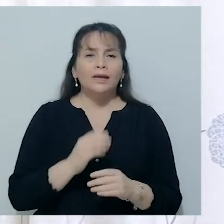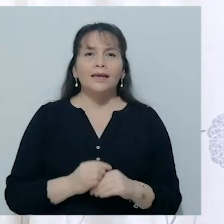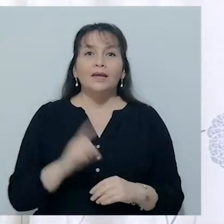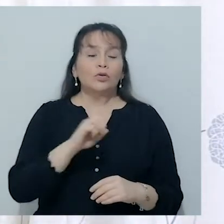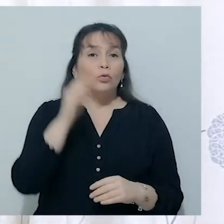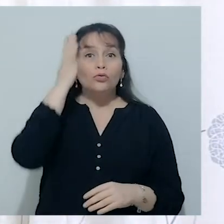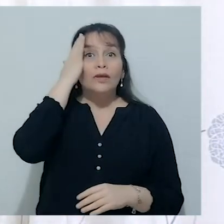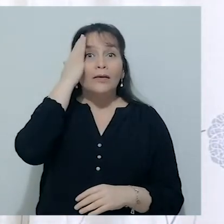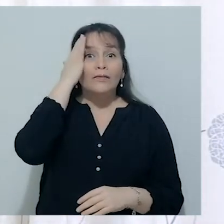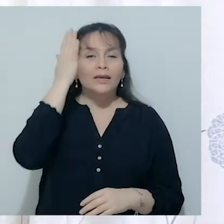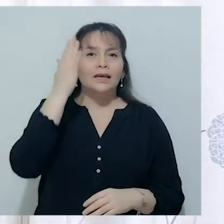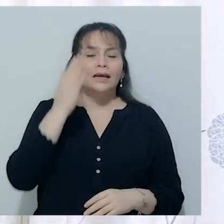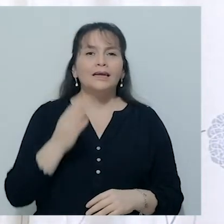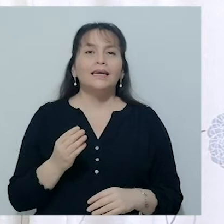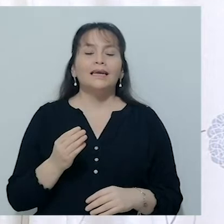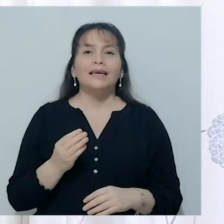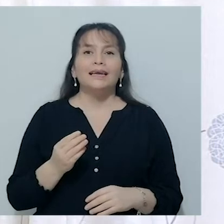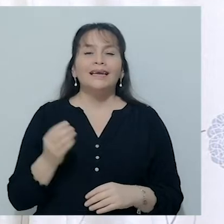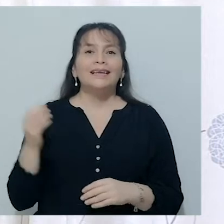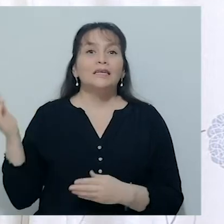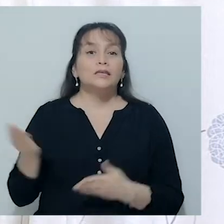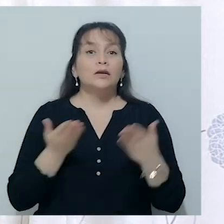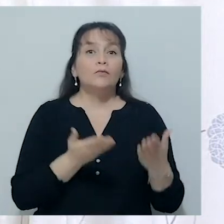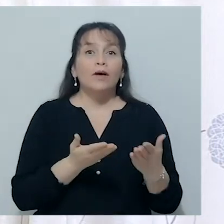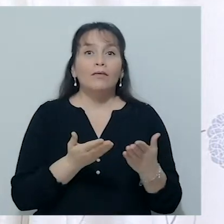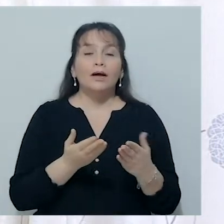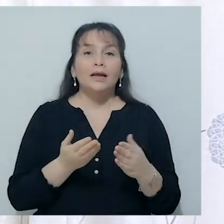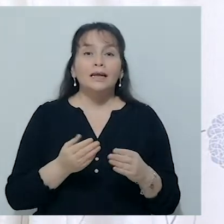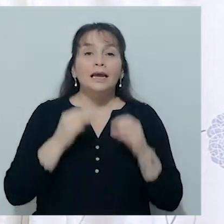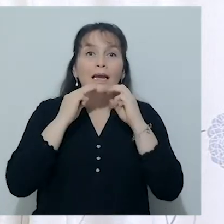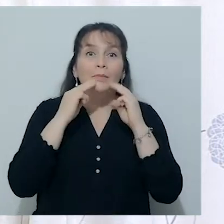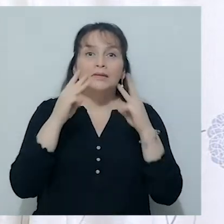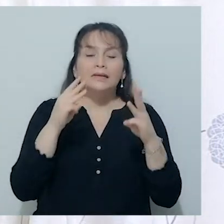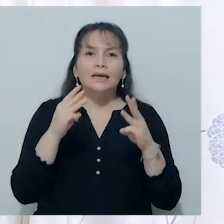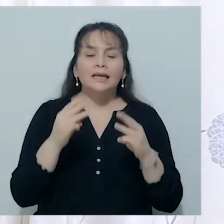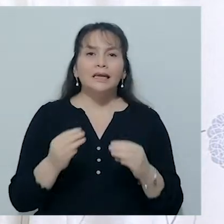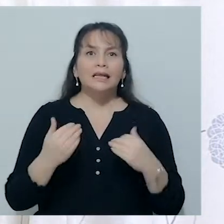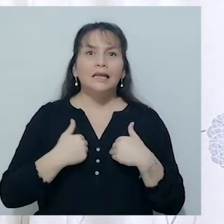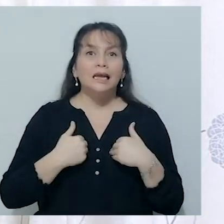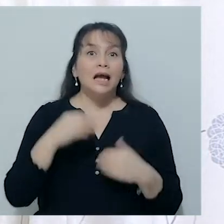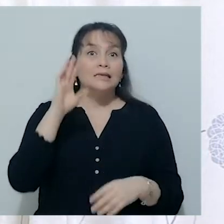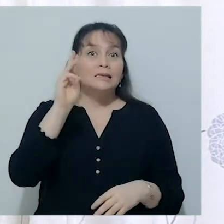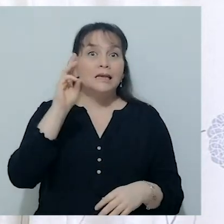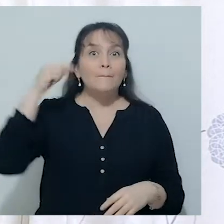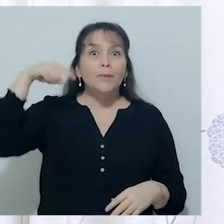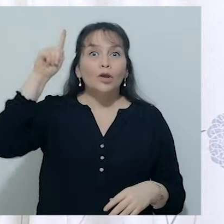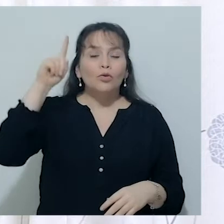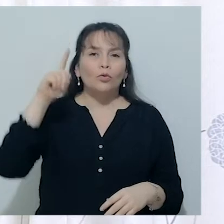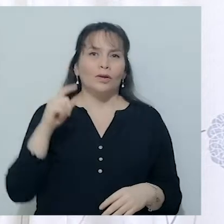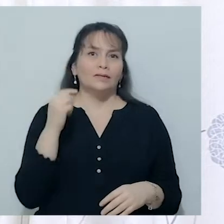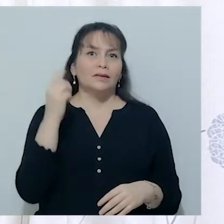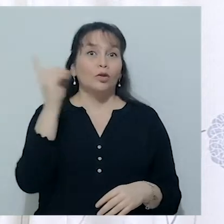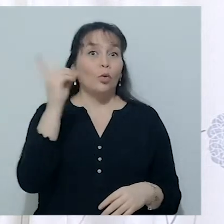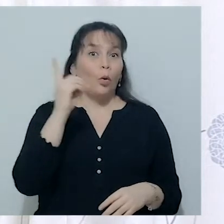le llevaban la noticia de que había heredado 6 millones de dólares. Tomás